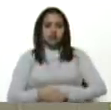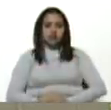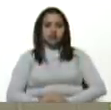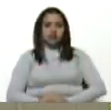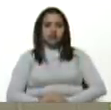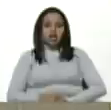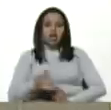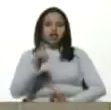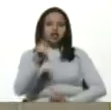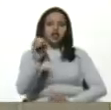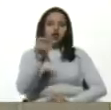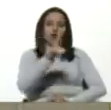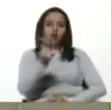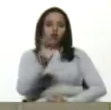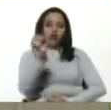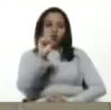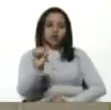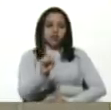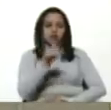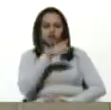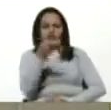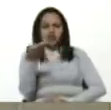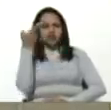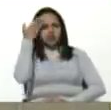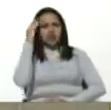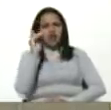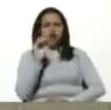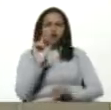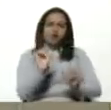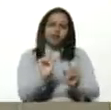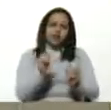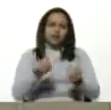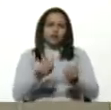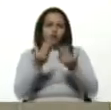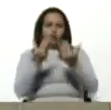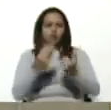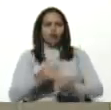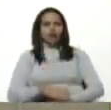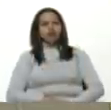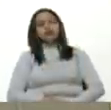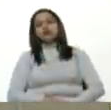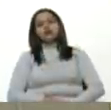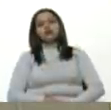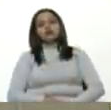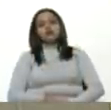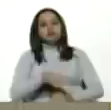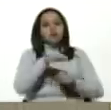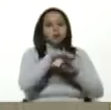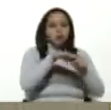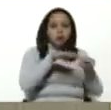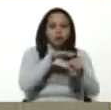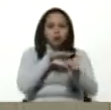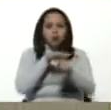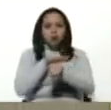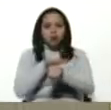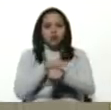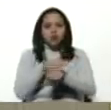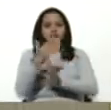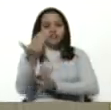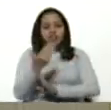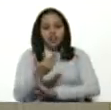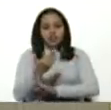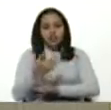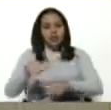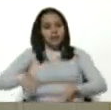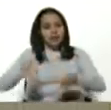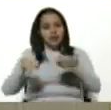municipio Torres, donde ustedes saben que hay también un pequeño foco, ramificación del foco del mercado